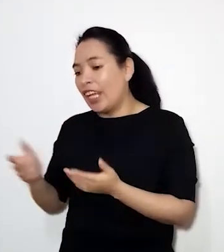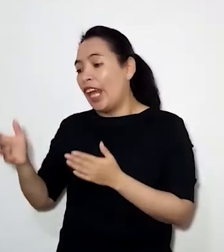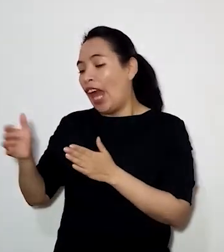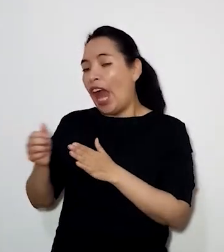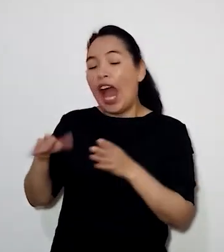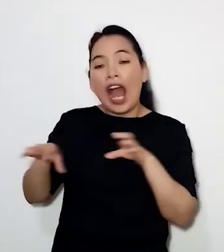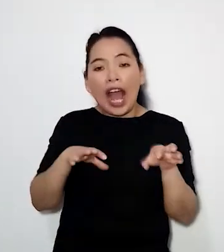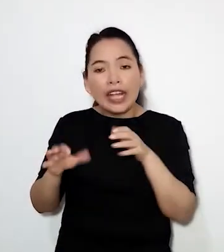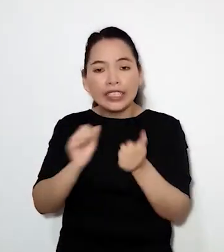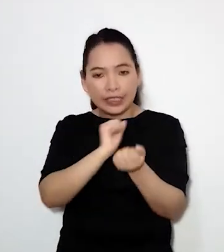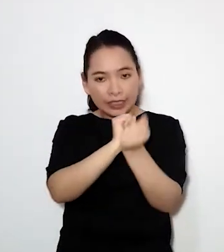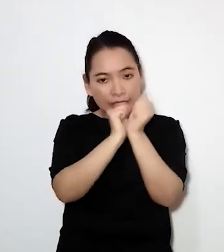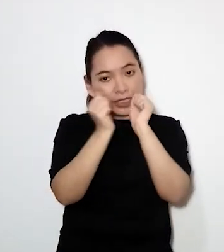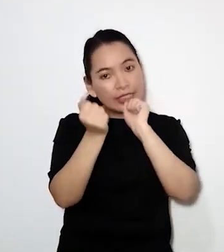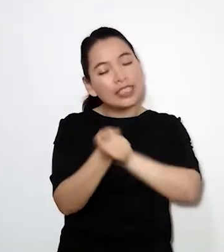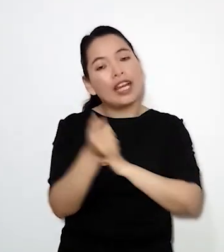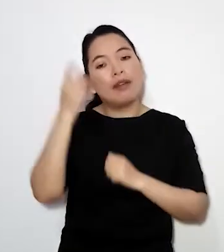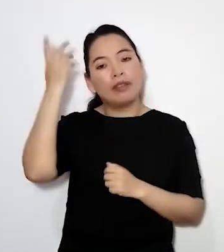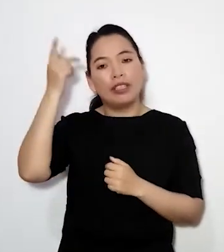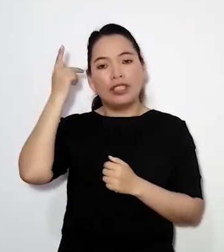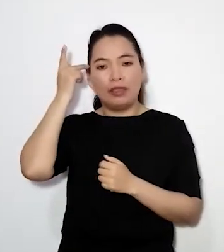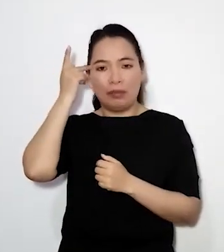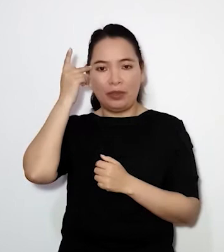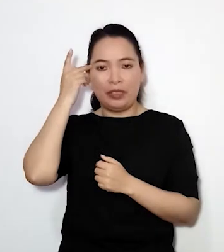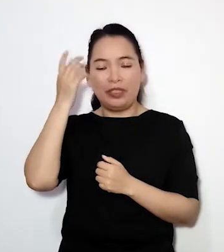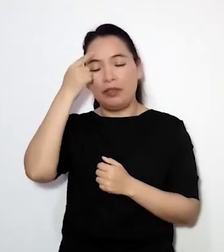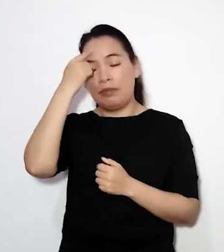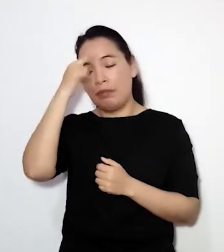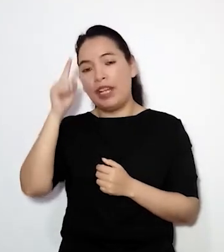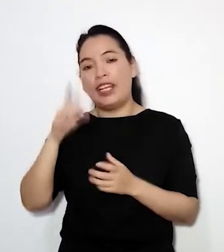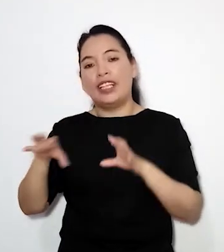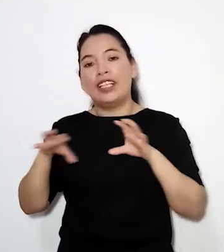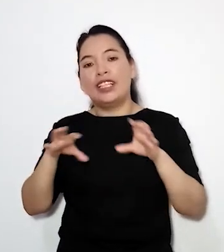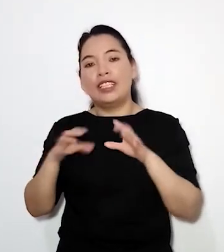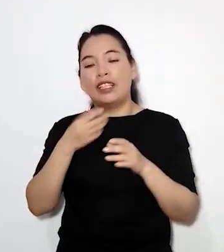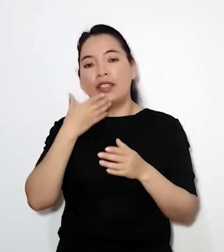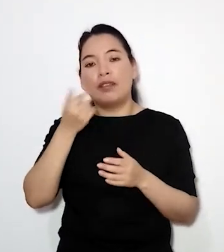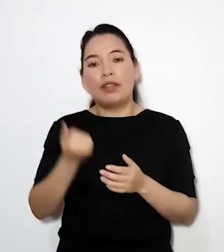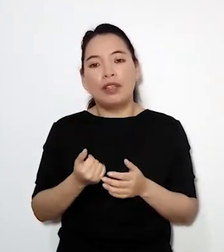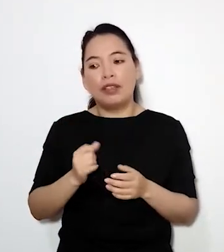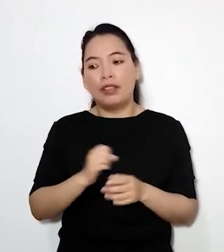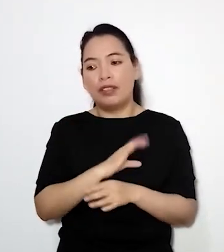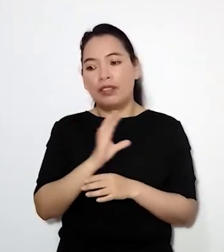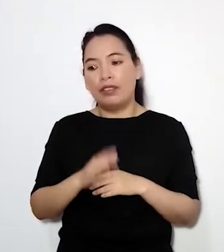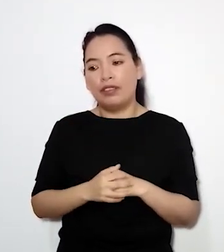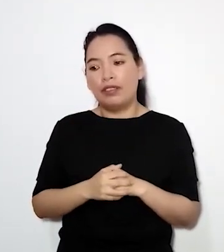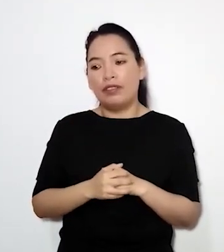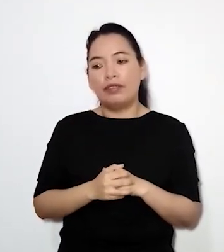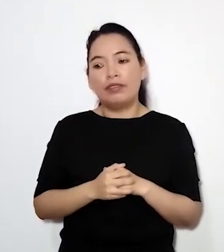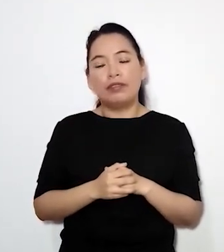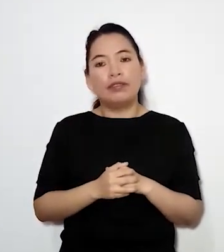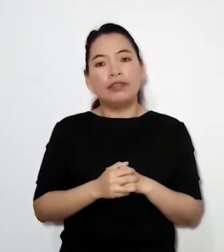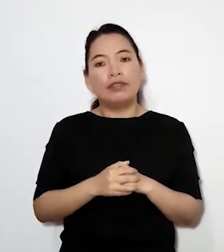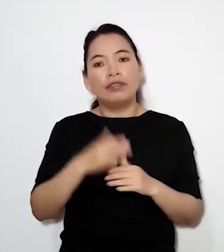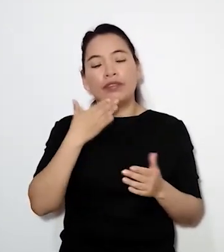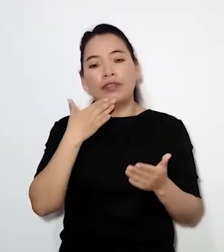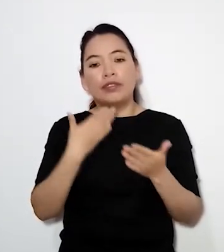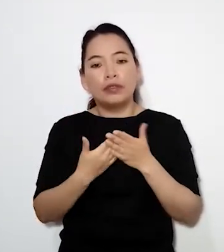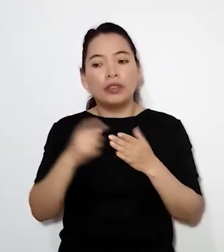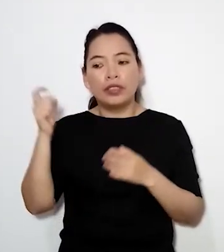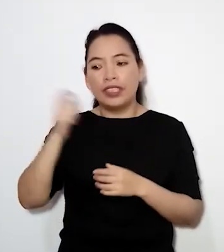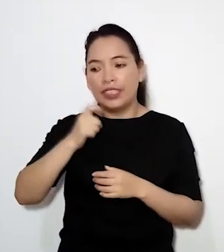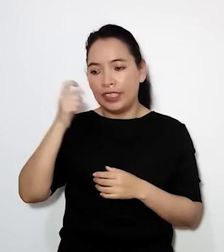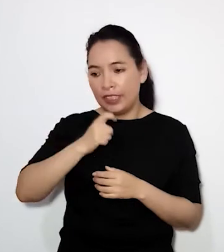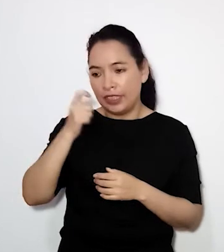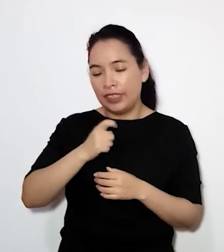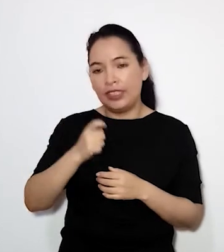mucho más atingentes, mucho más atinadas para resolver las necesidades, las